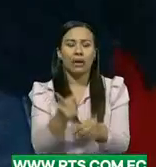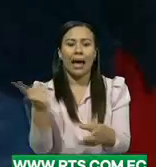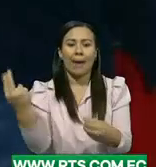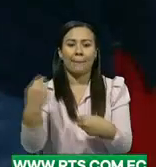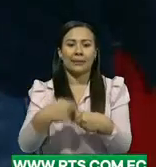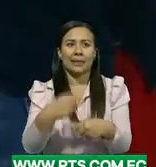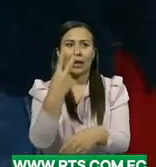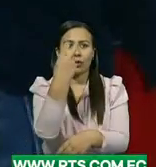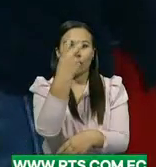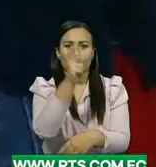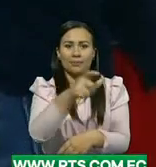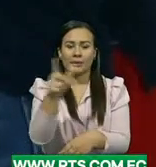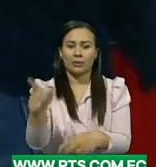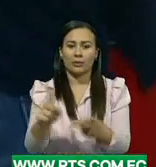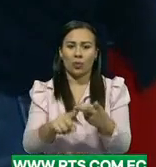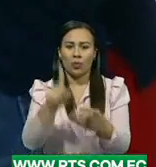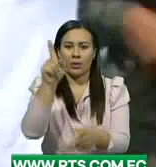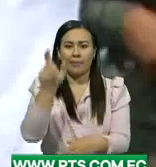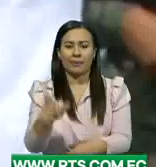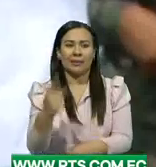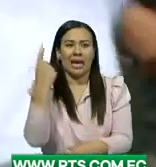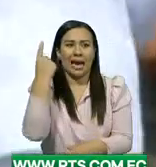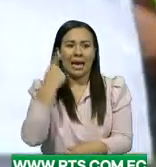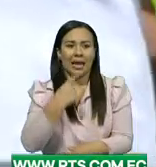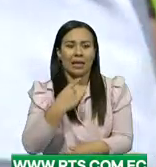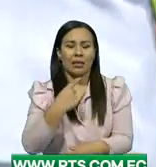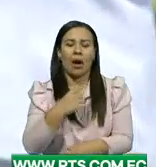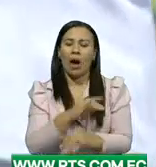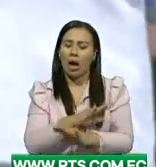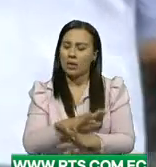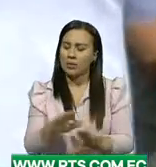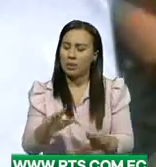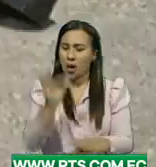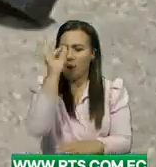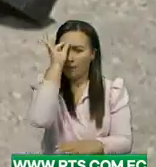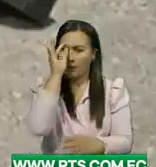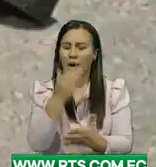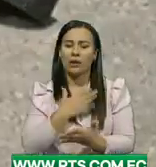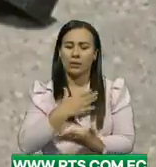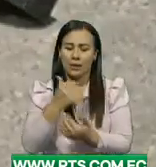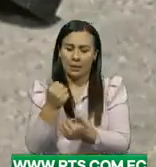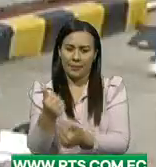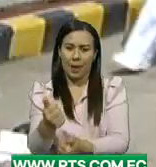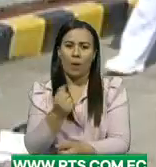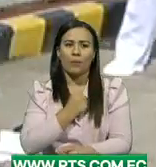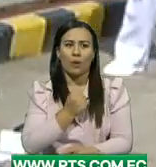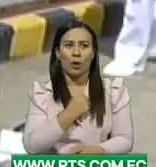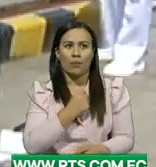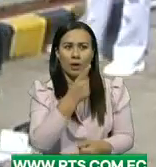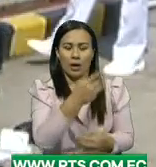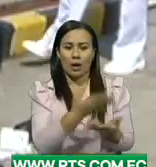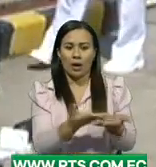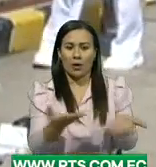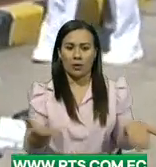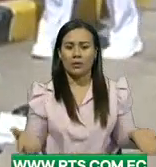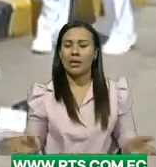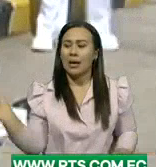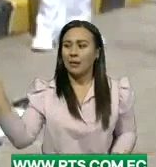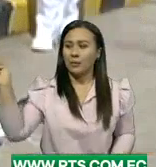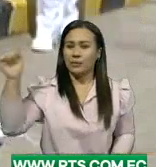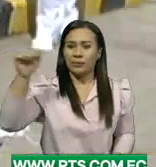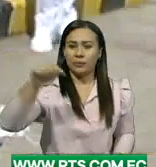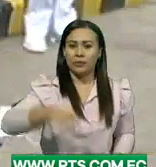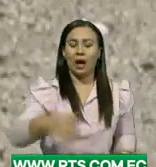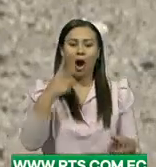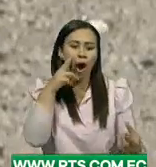12 tripulantes. Una persona resultó herida pero se encuentra a buen recaudo. Los propietarios de la mercadería llegaron al